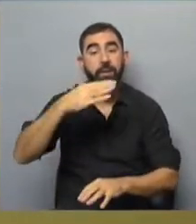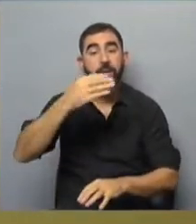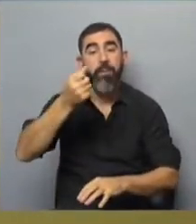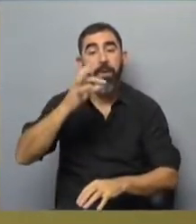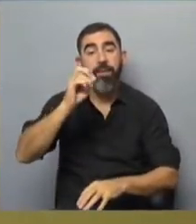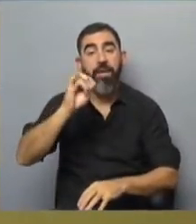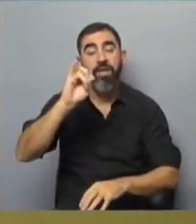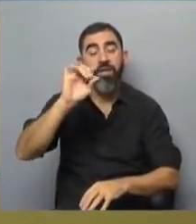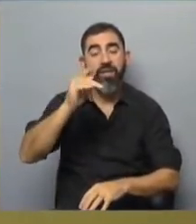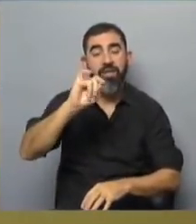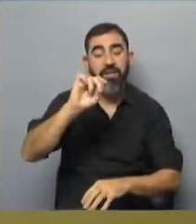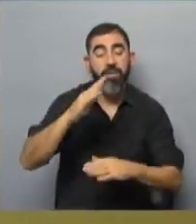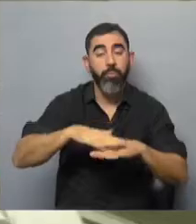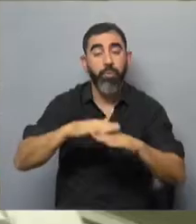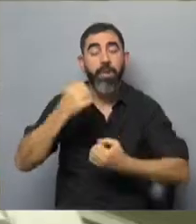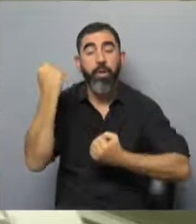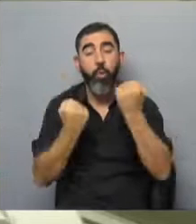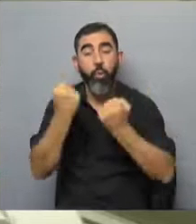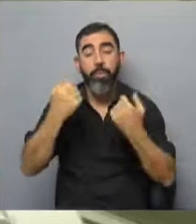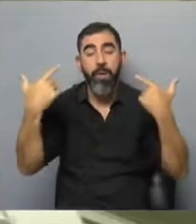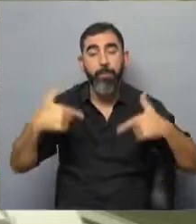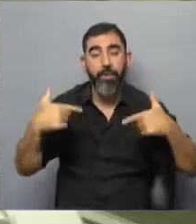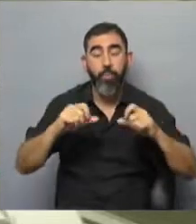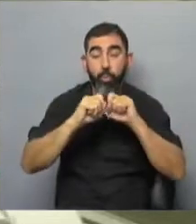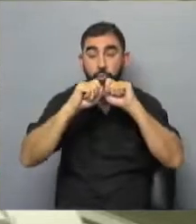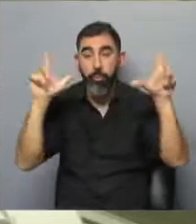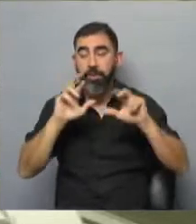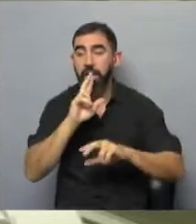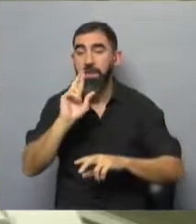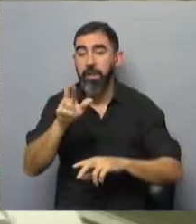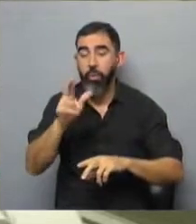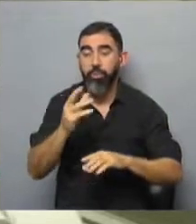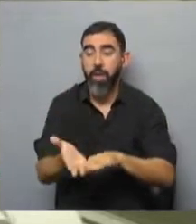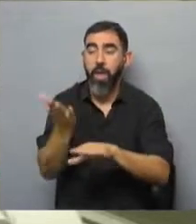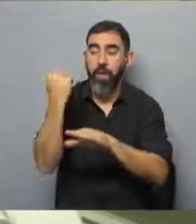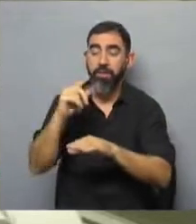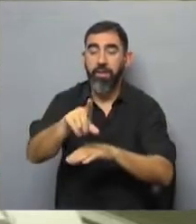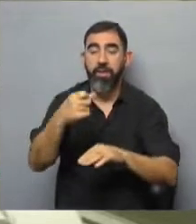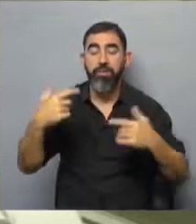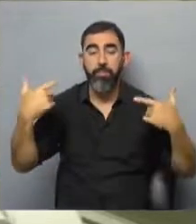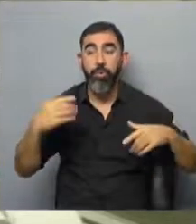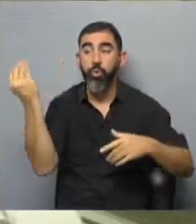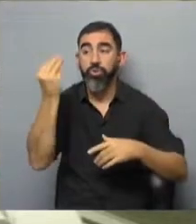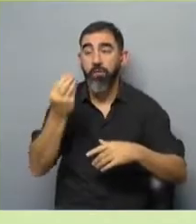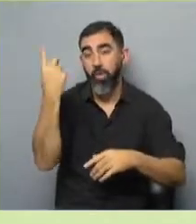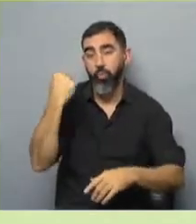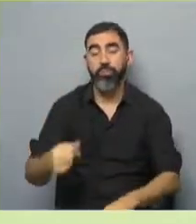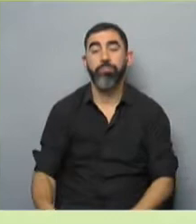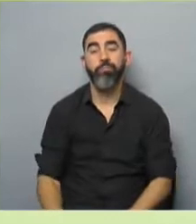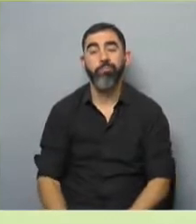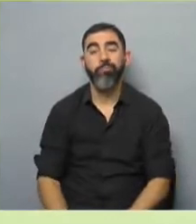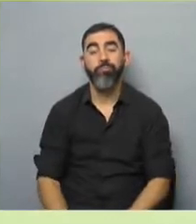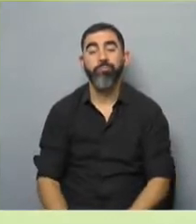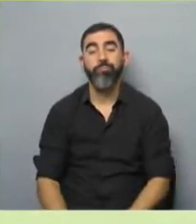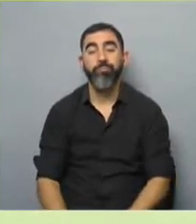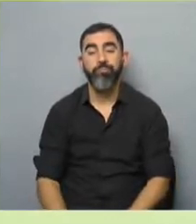Batakis al frente del Ministerio de Economía tras la sorpresiva renuncia de Martín Guzmán el sábado.